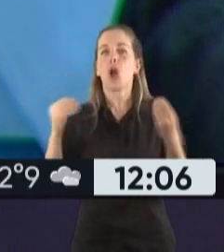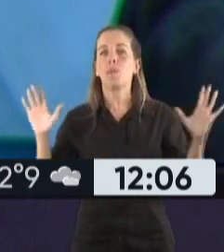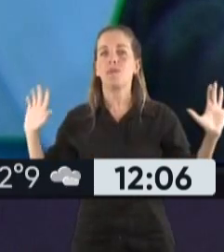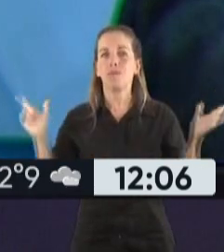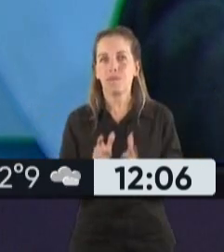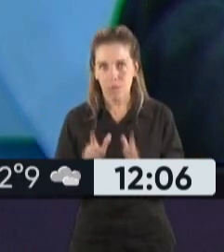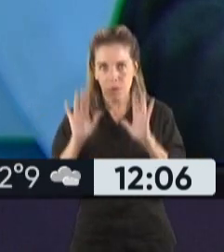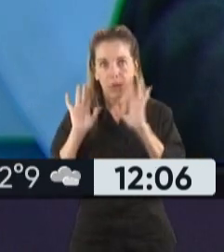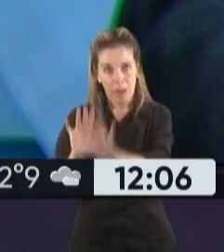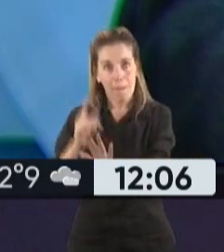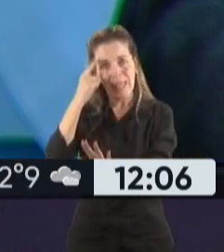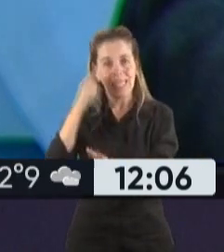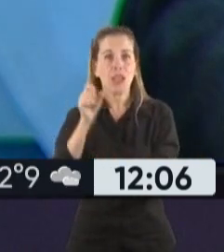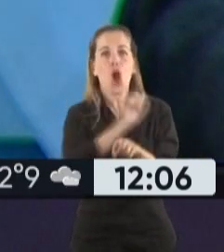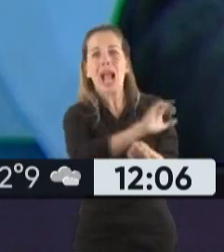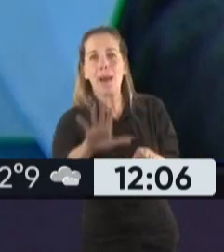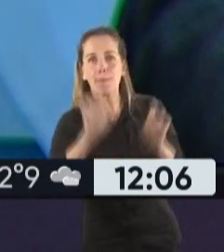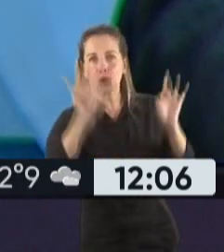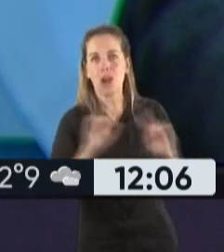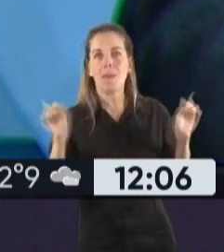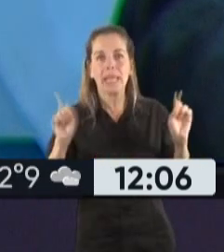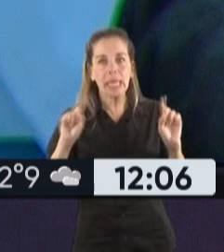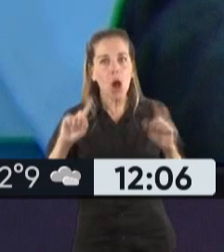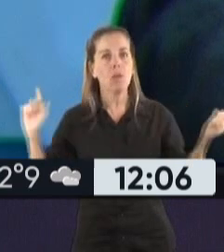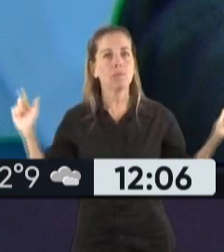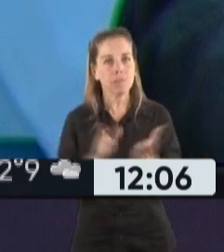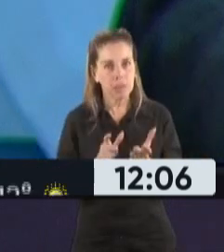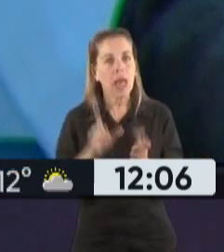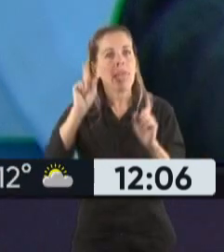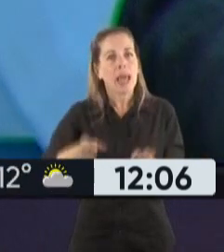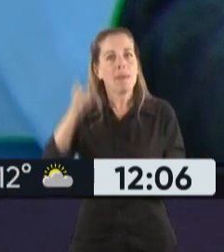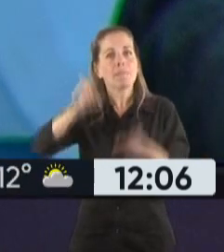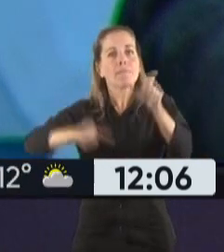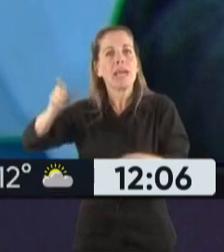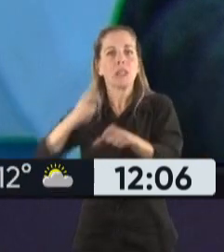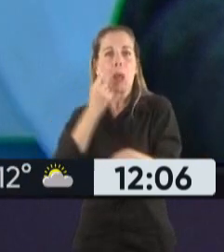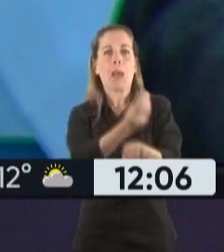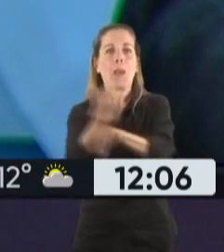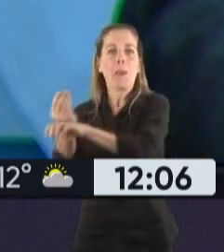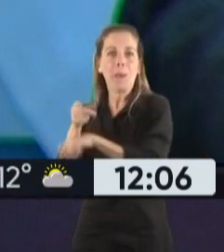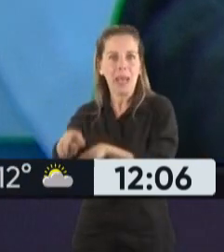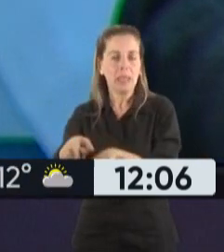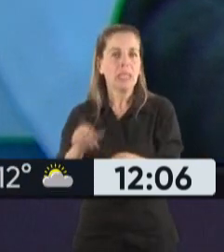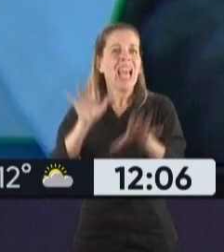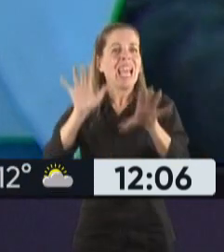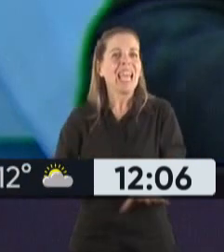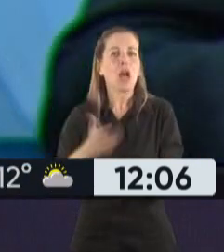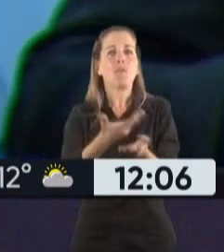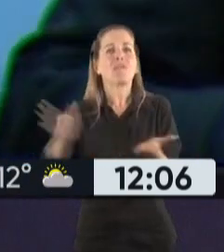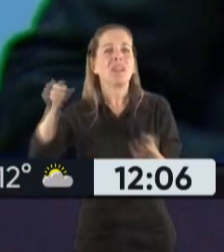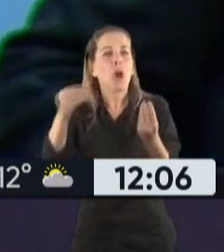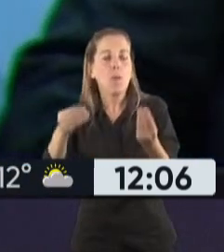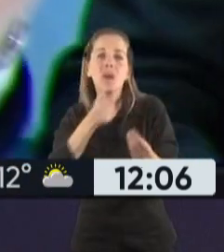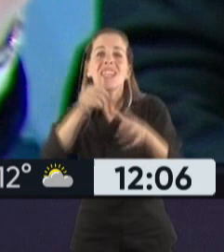un efecto sobre la agricultura, sino que tienen un efecto social muy importante, por gente que queda anegada, queda fuera